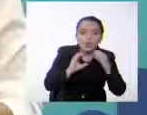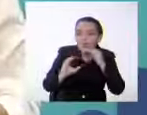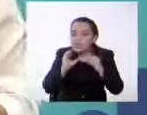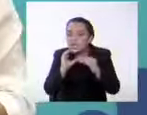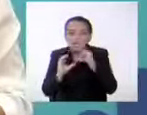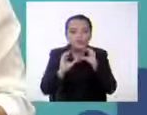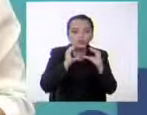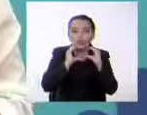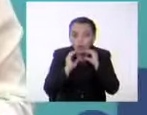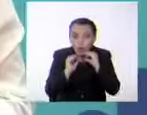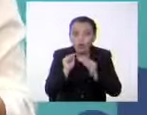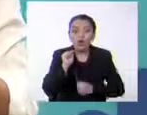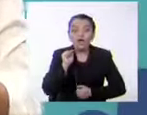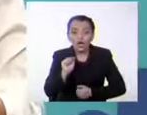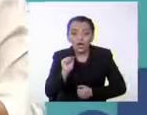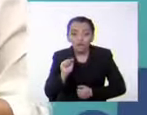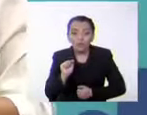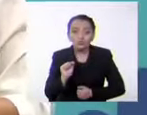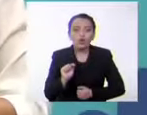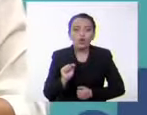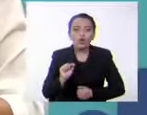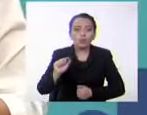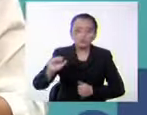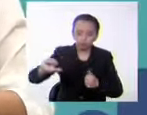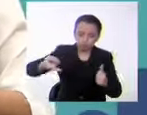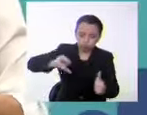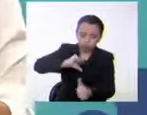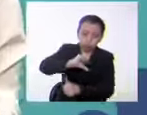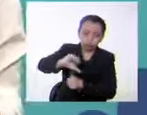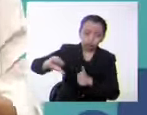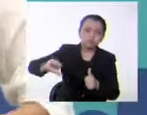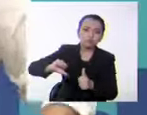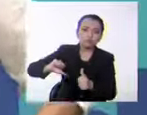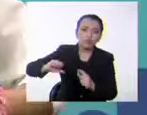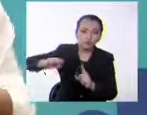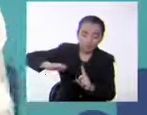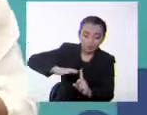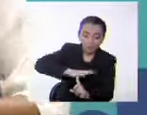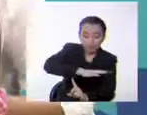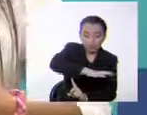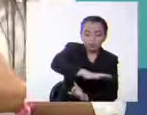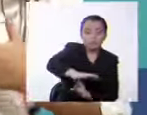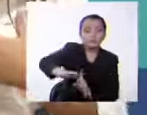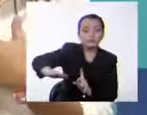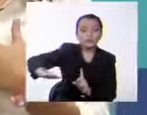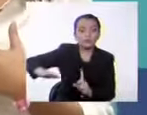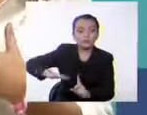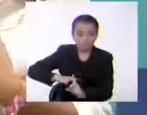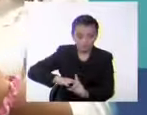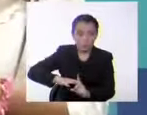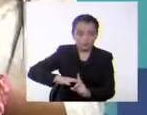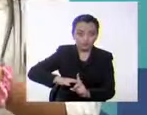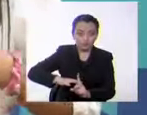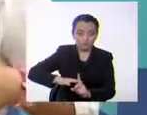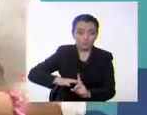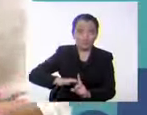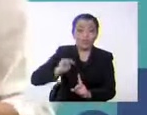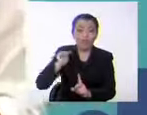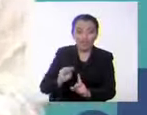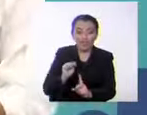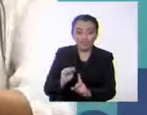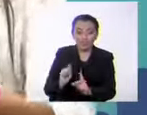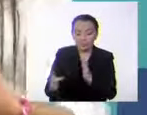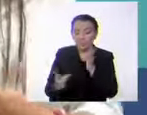exterior, eso faculta para que hay también un distanciamiento sobre la cultura nuestra, sobre la